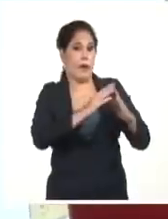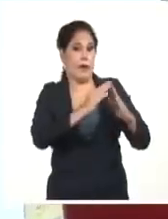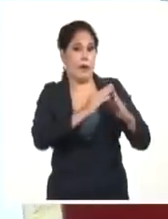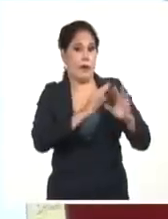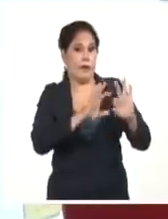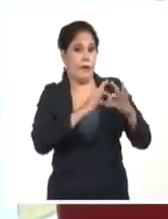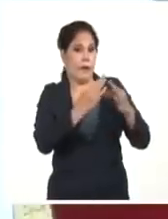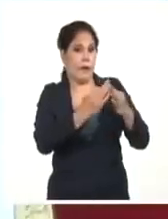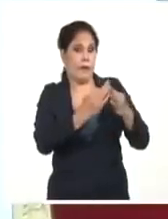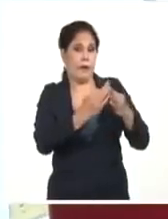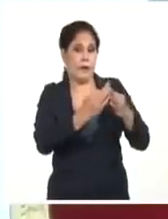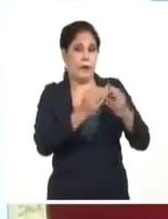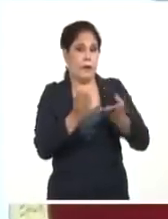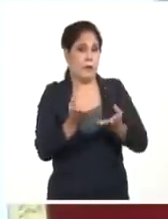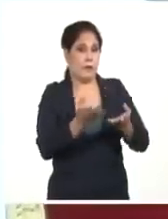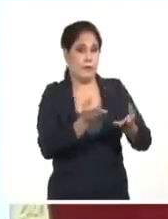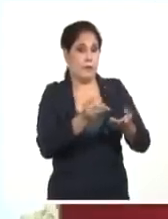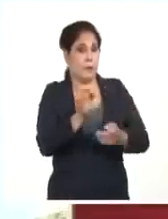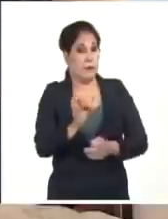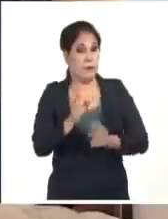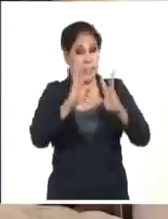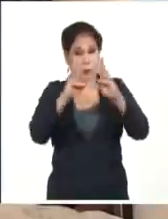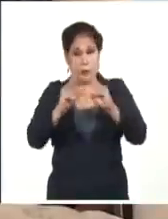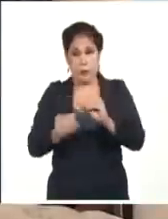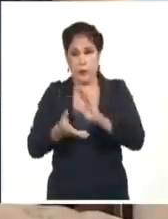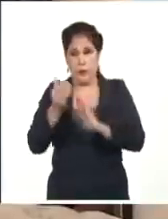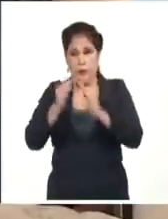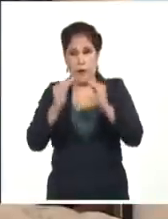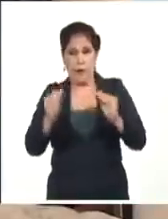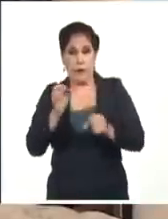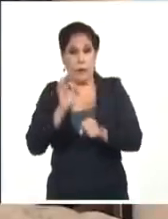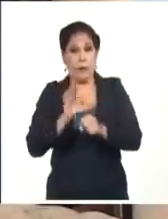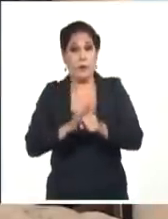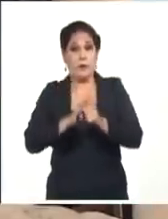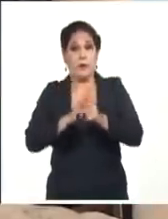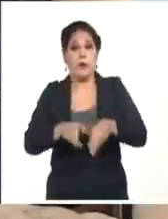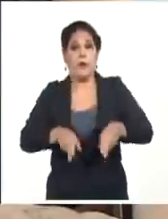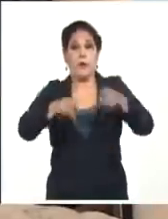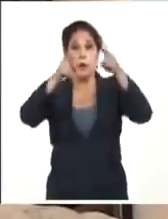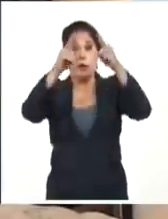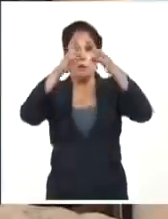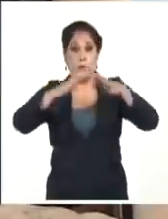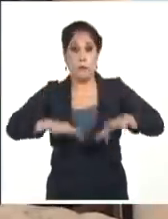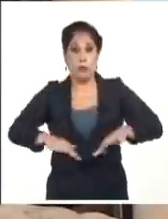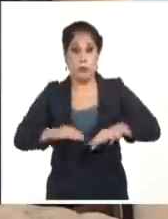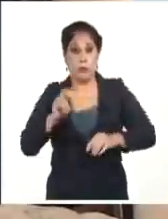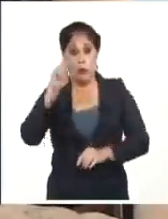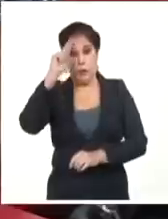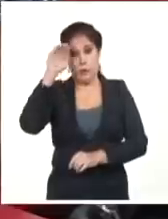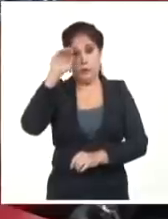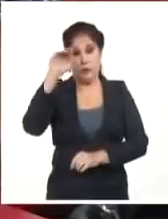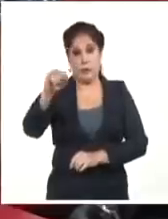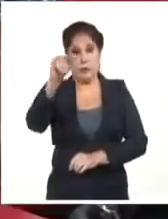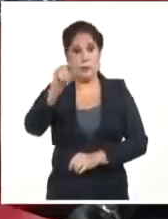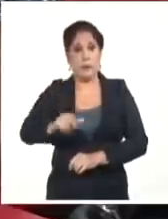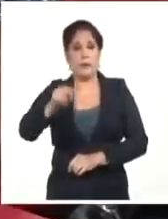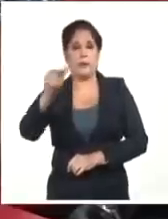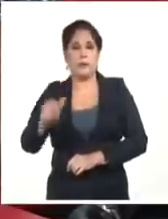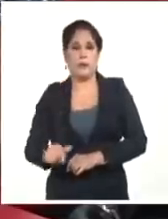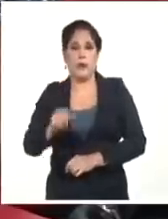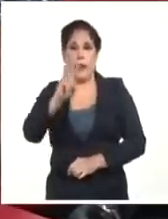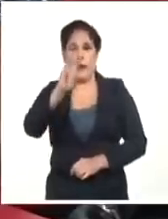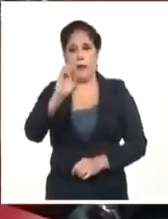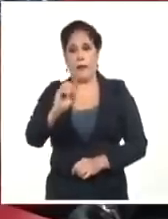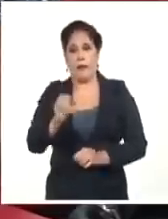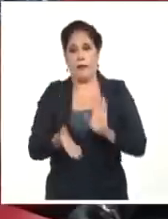momento el número total de alta desde el inicio de la hospitalización de estos pacientes es de